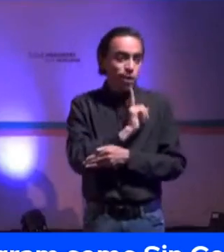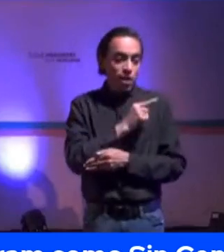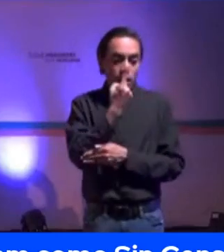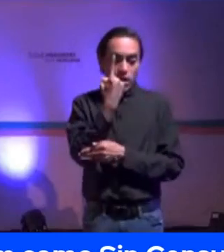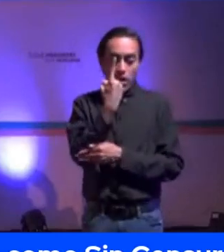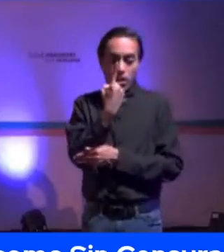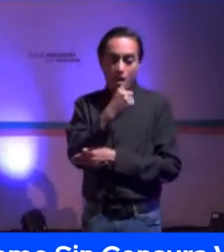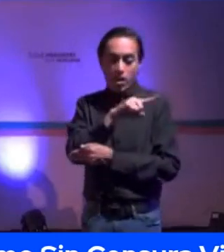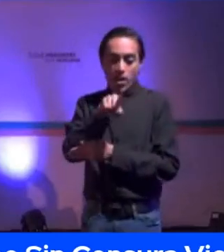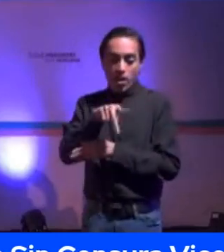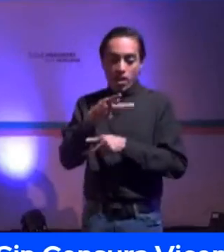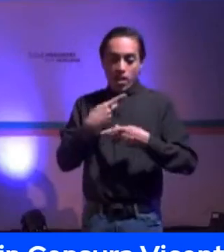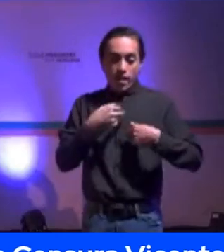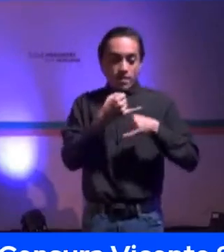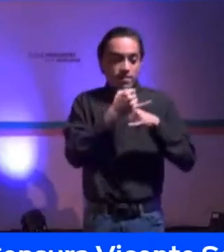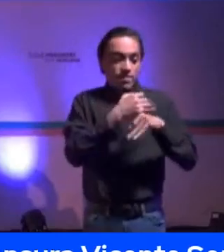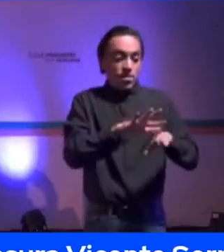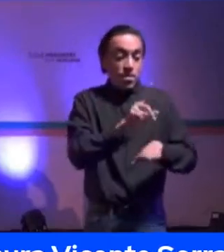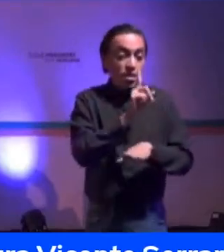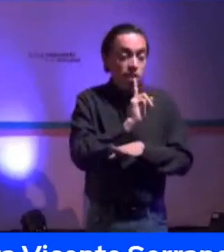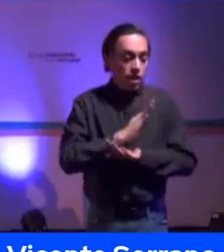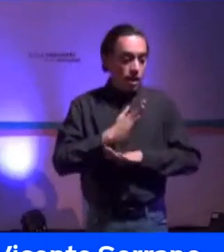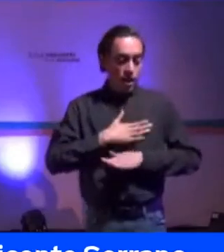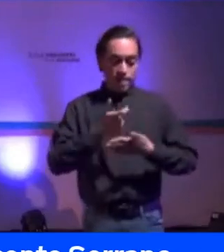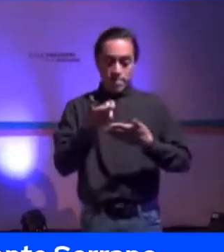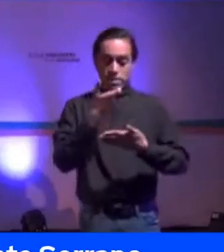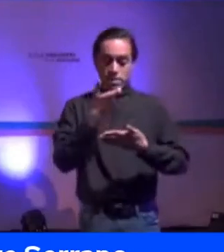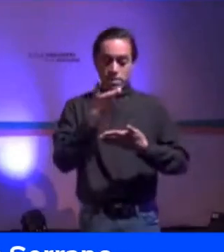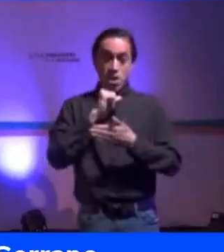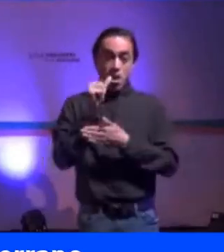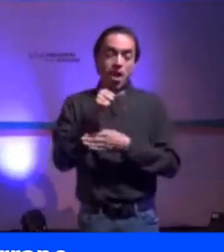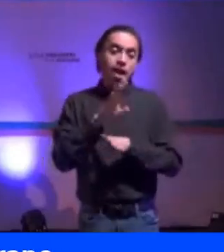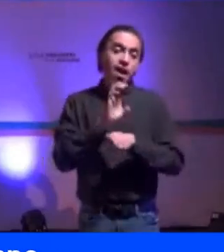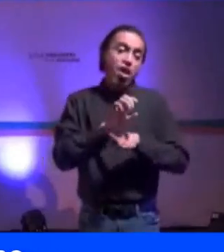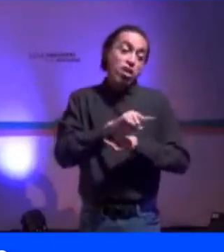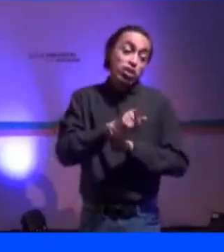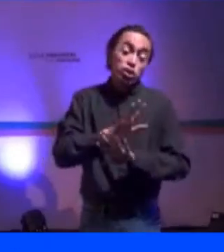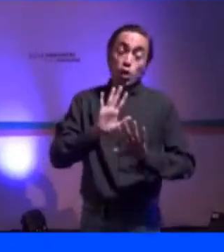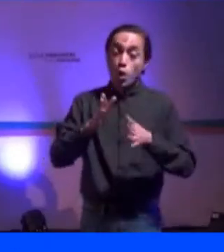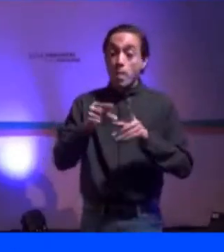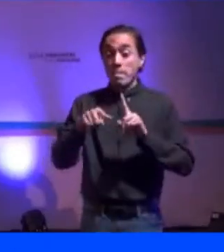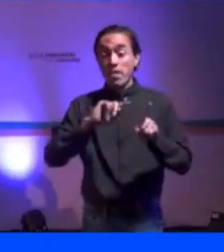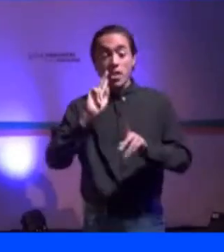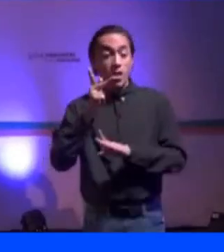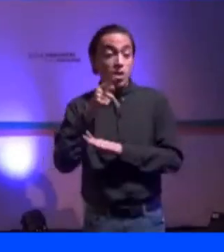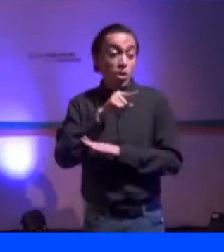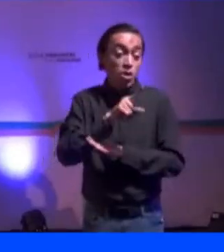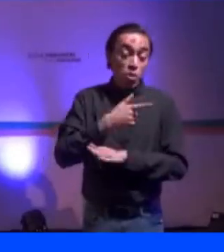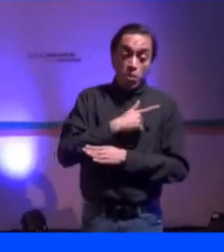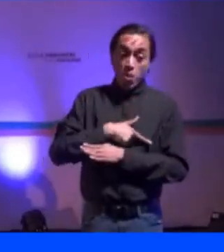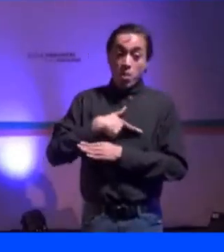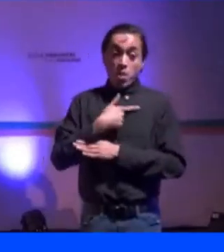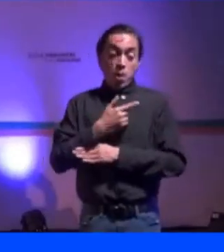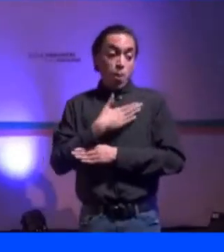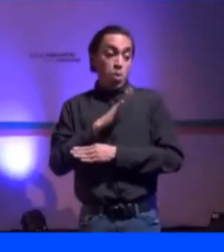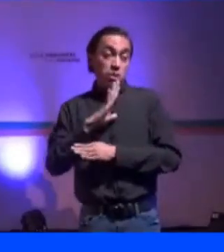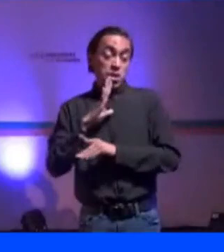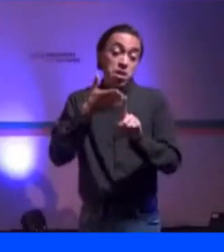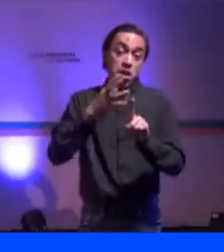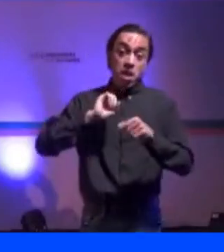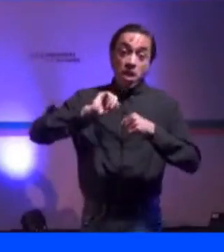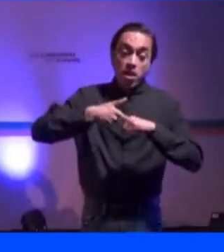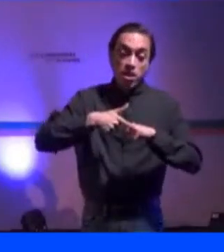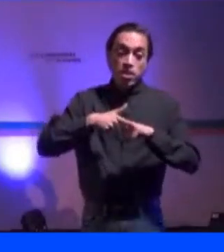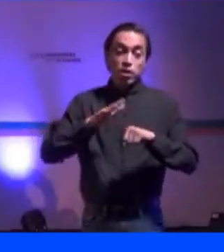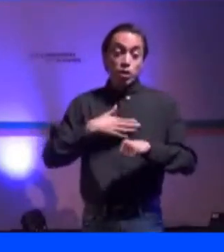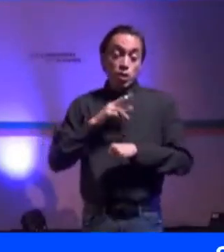discurso, y a mí no. Ah, entonces eres medio pendejo, lo haces por gusto. Pues, carajo, tenemos convicciones. Y yo prefiero